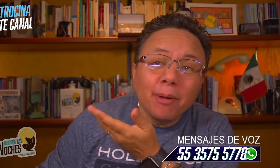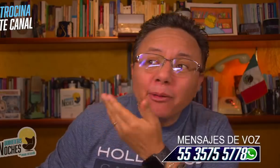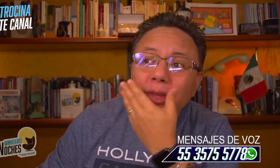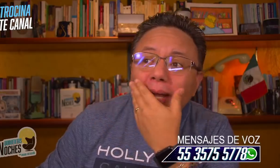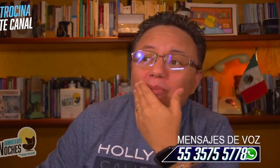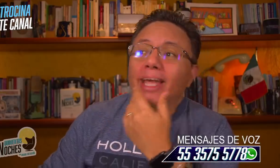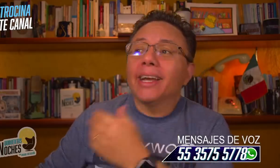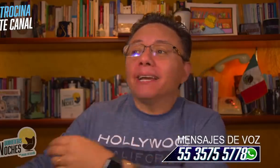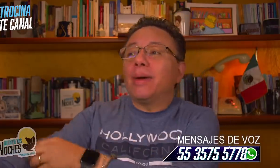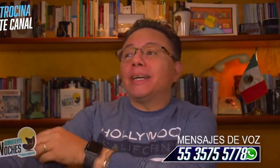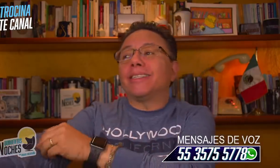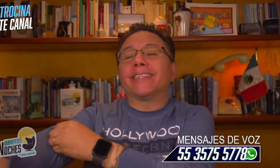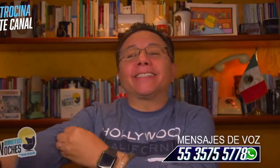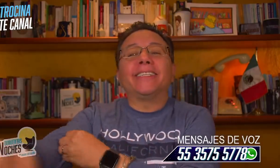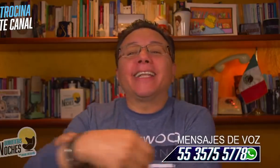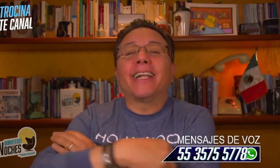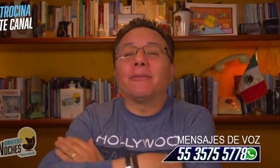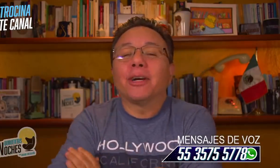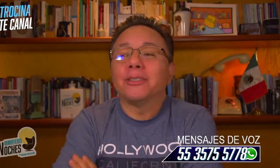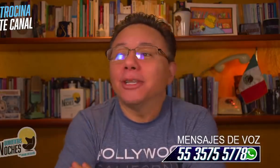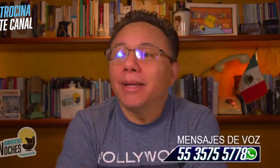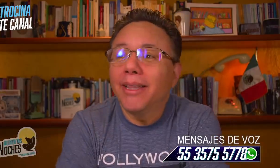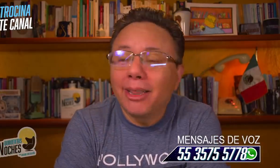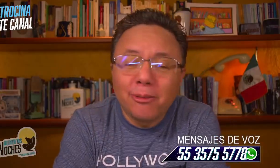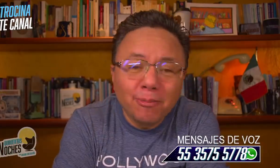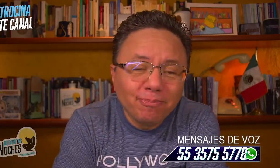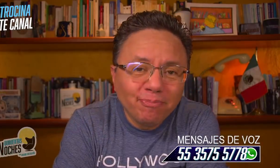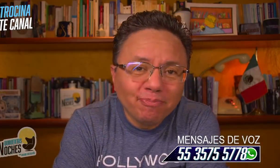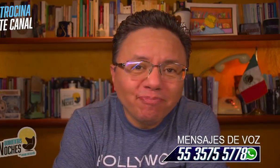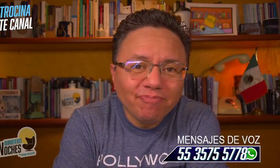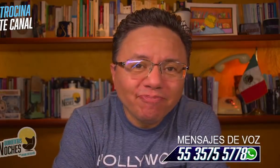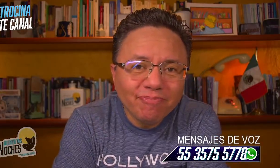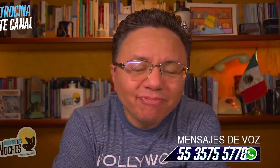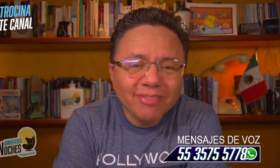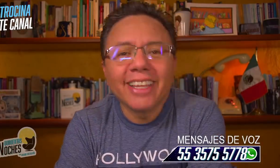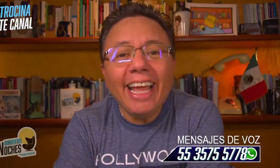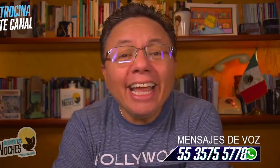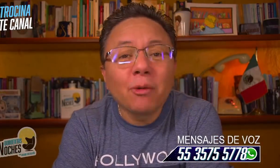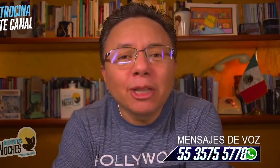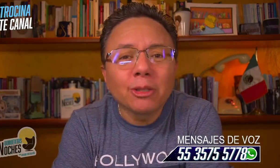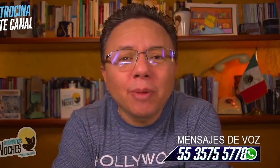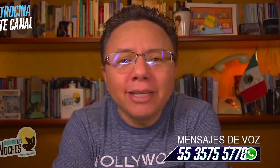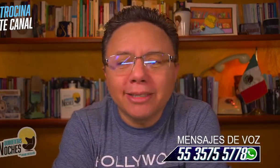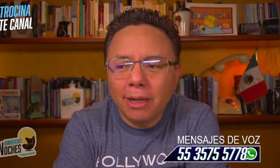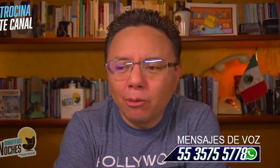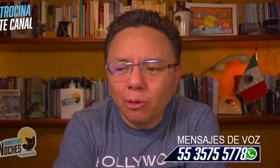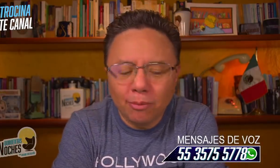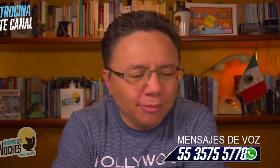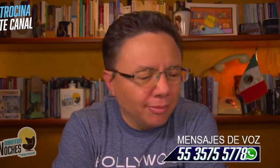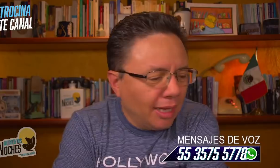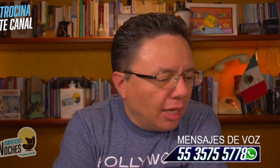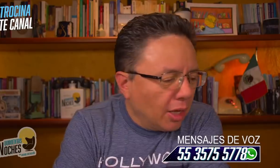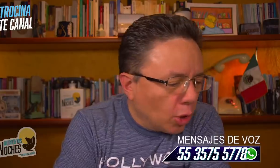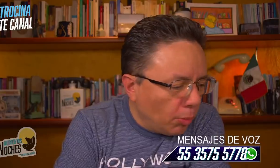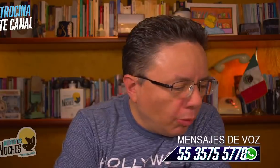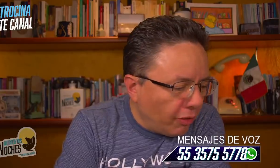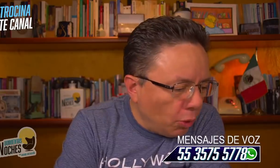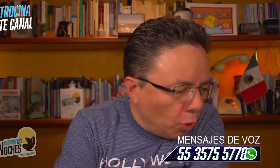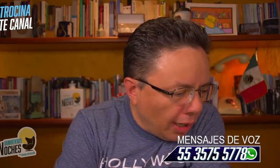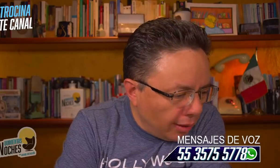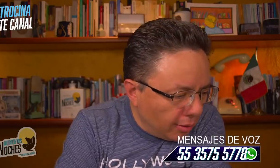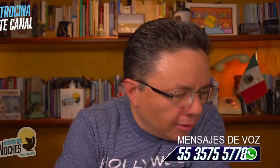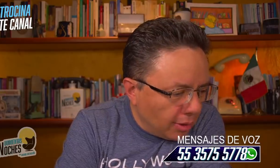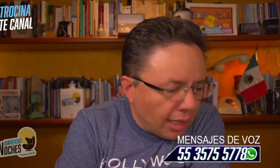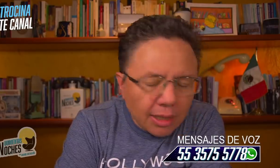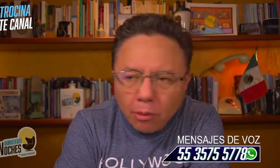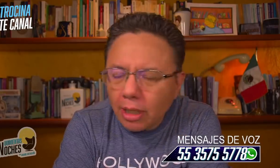y ahí les va la pregunta en qué países existe la revocación de mandato en cuantos países del mundo como